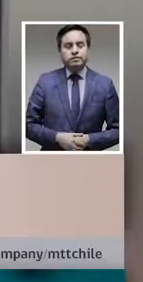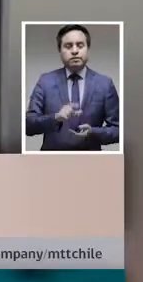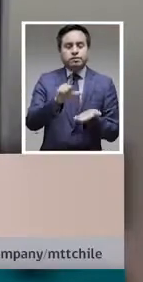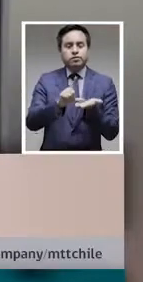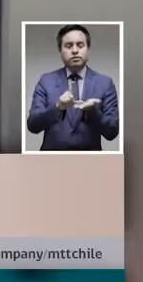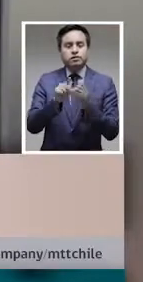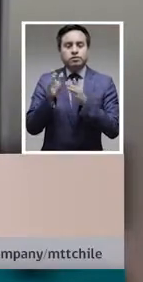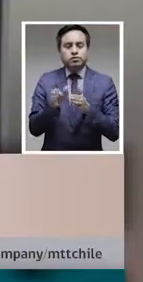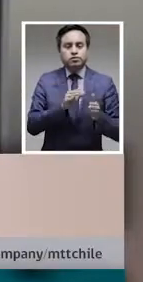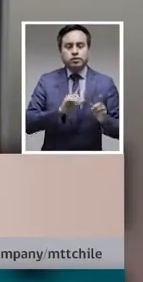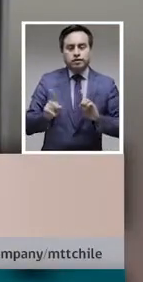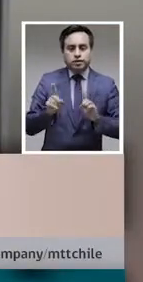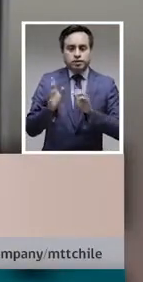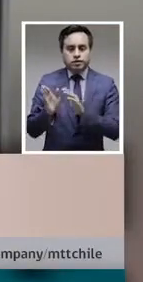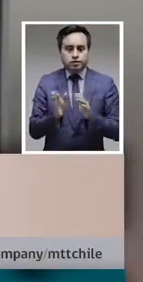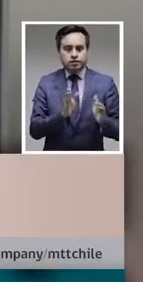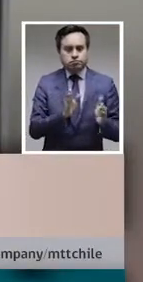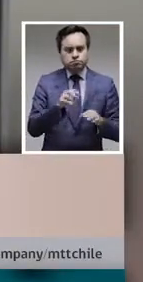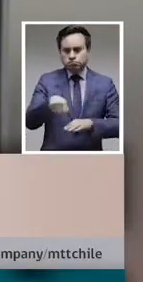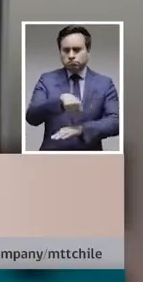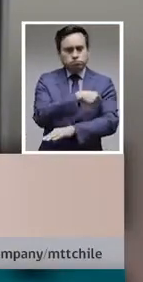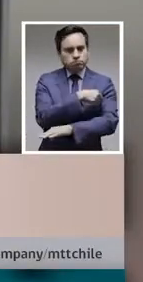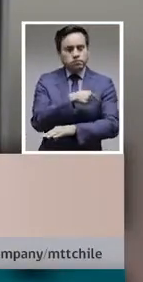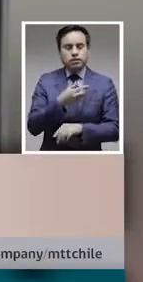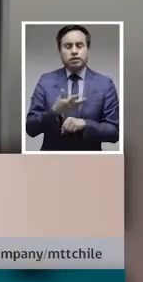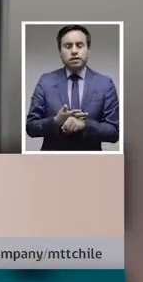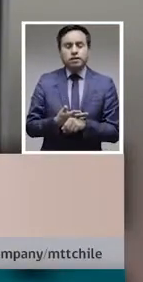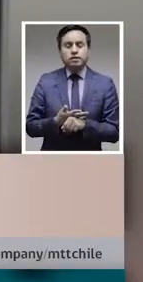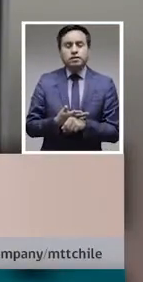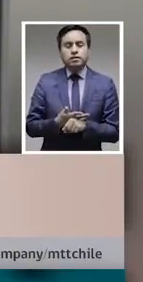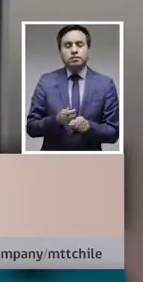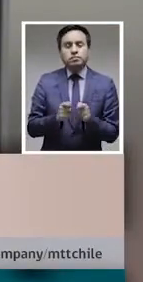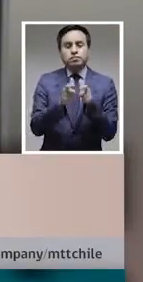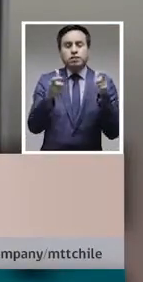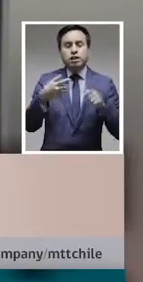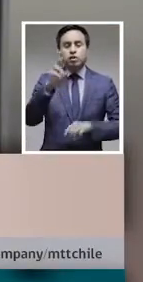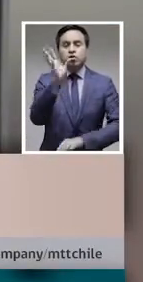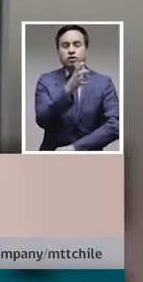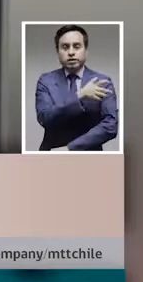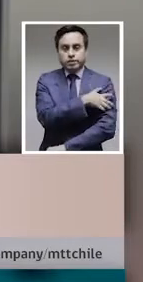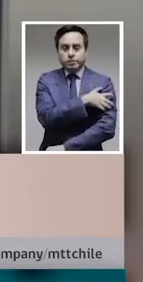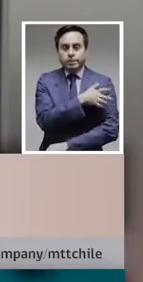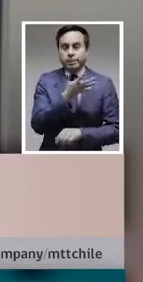logísticas en las distintas zonas, tenemos en la macrozona norte